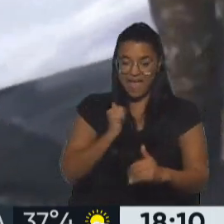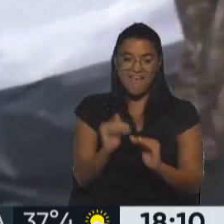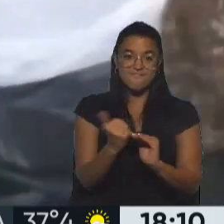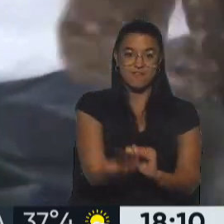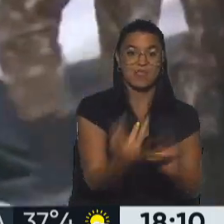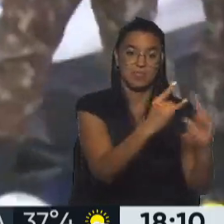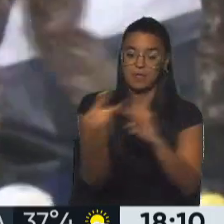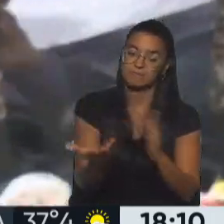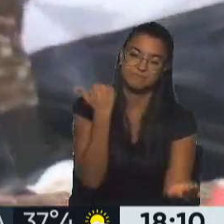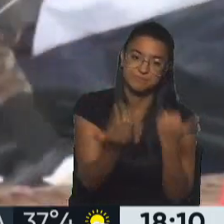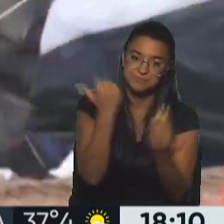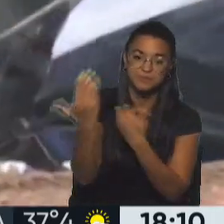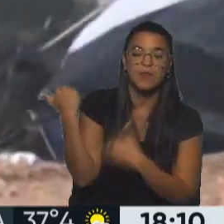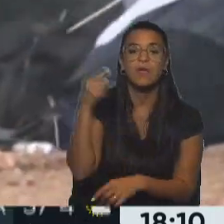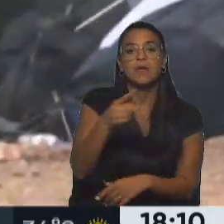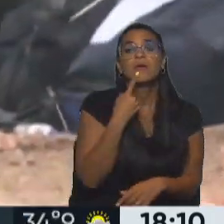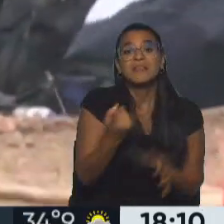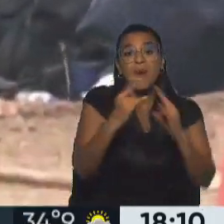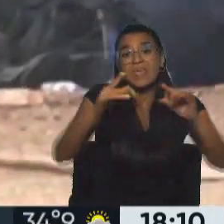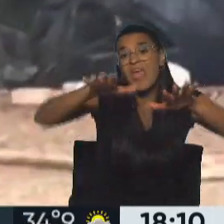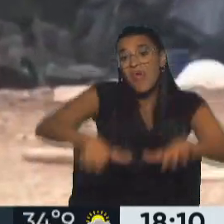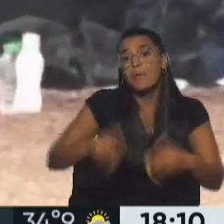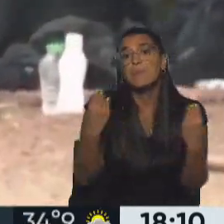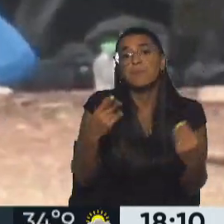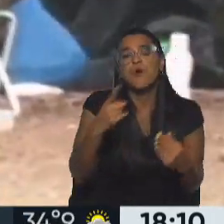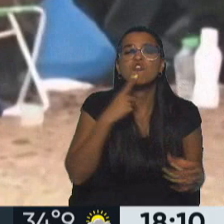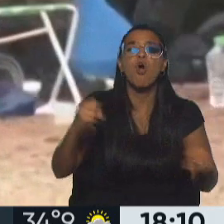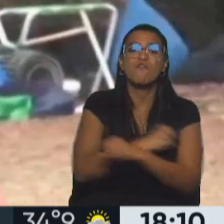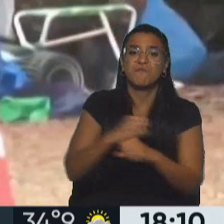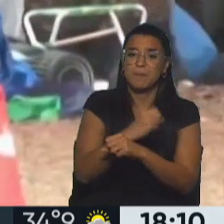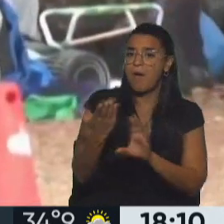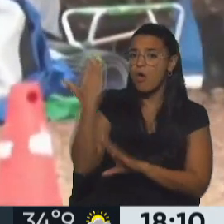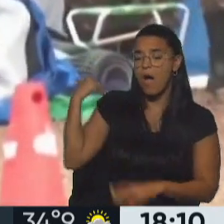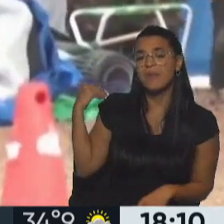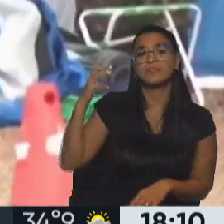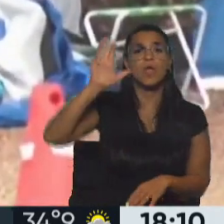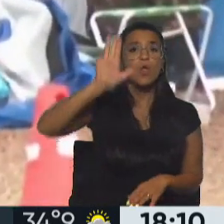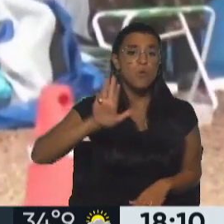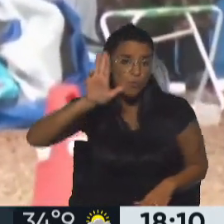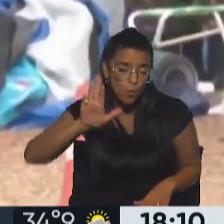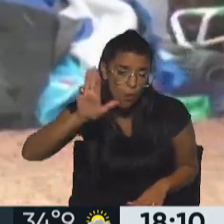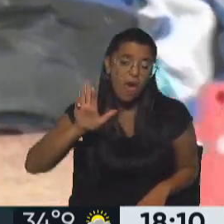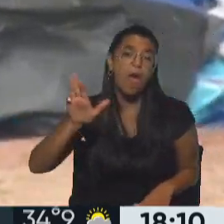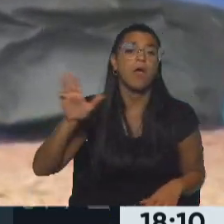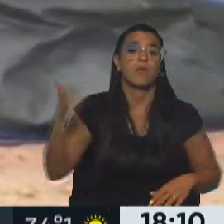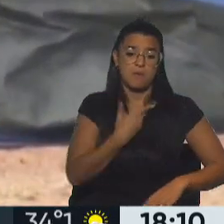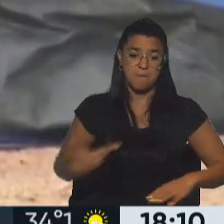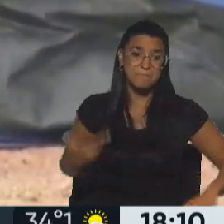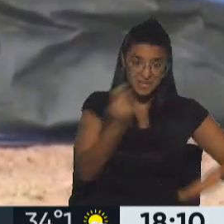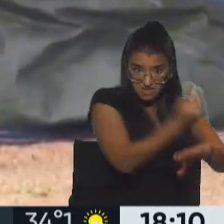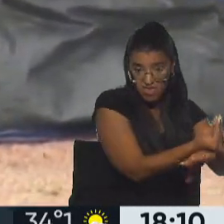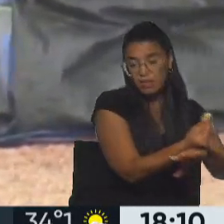general del ejército como les decía se habían establecido tras la confirmación de Luis Ignacio Lula da Silva como presidente